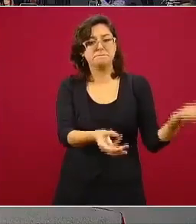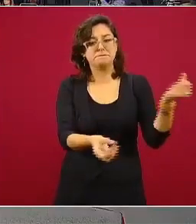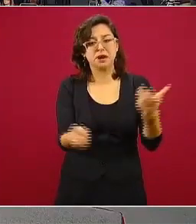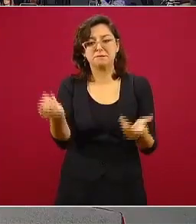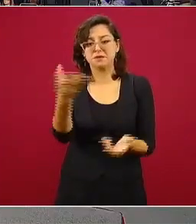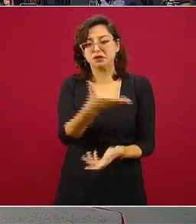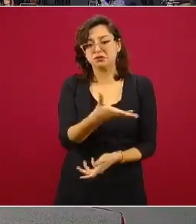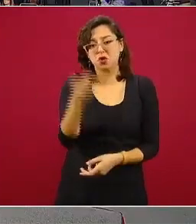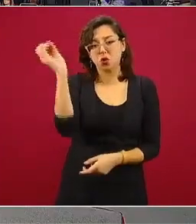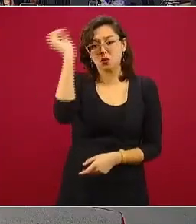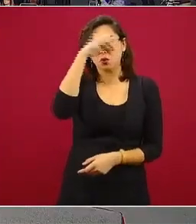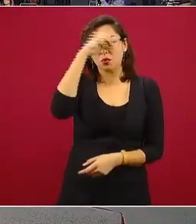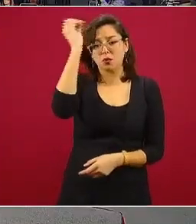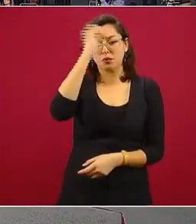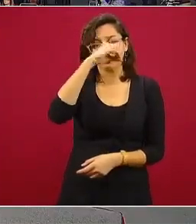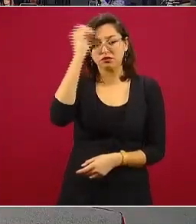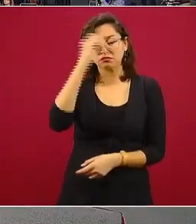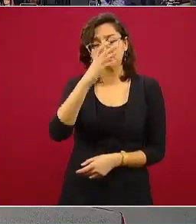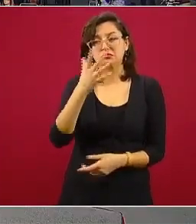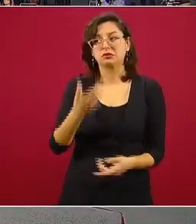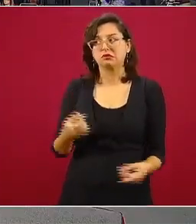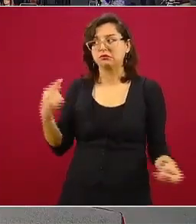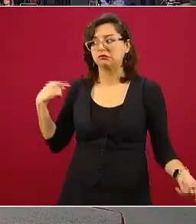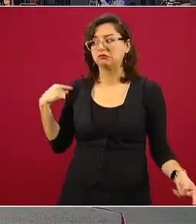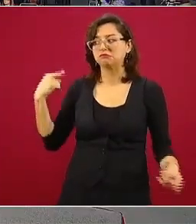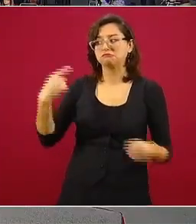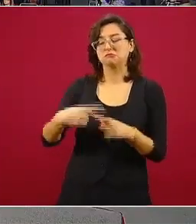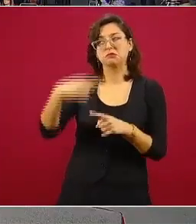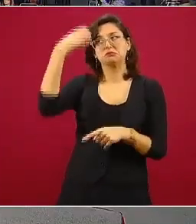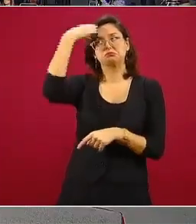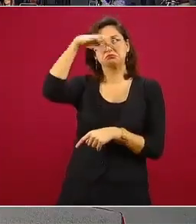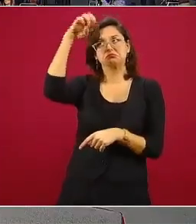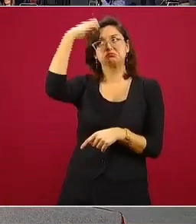acuerdo a las experiencias nuestras.